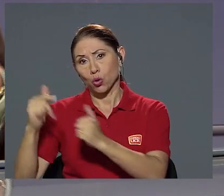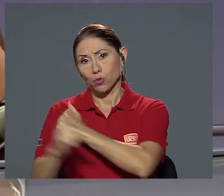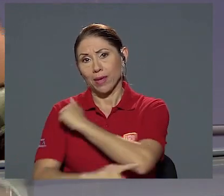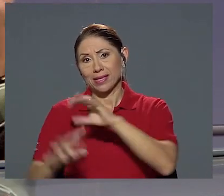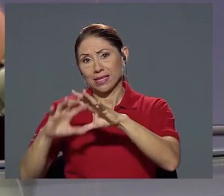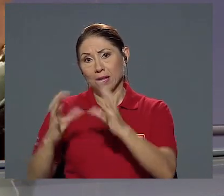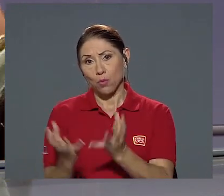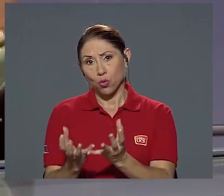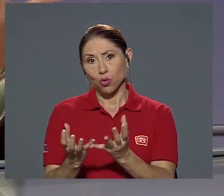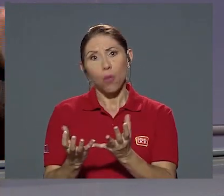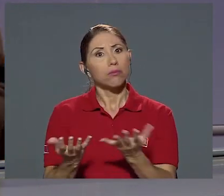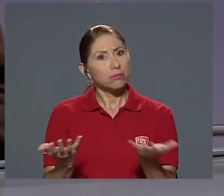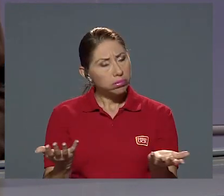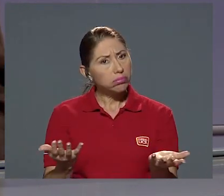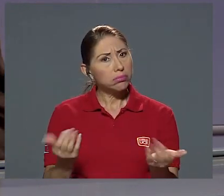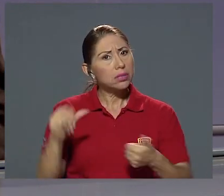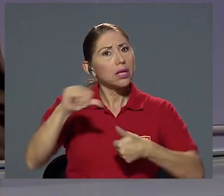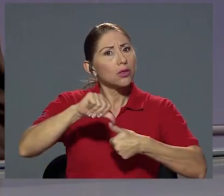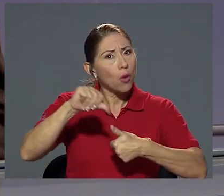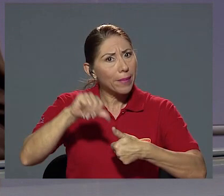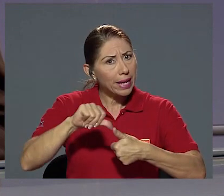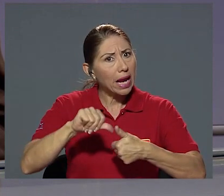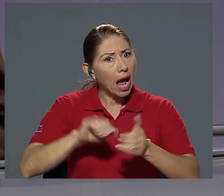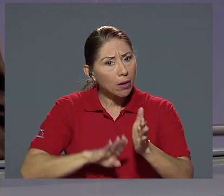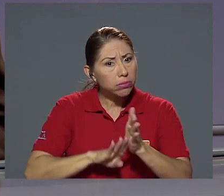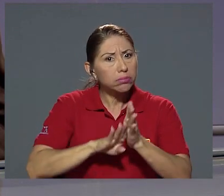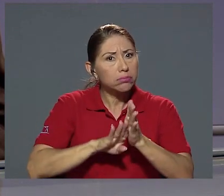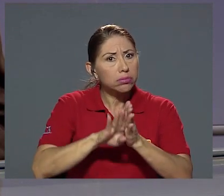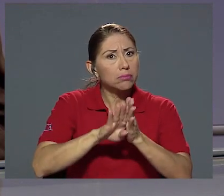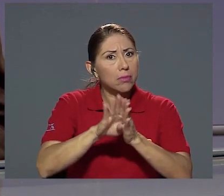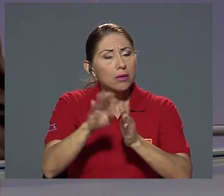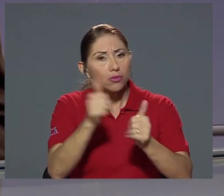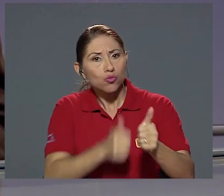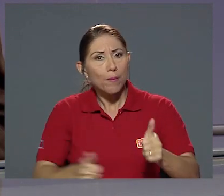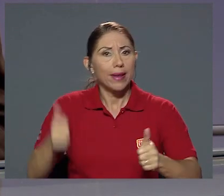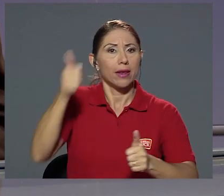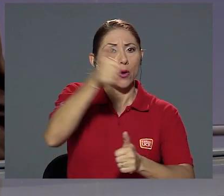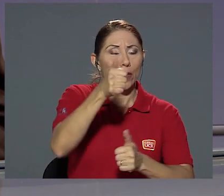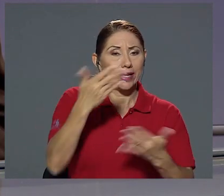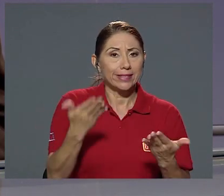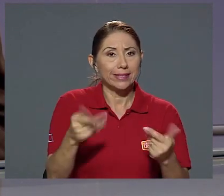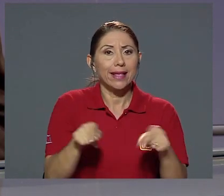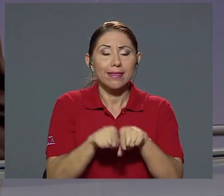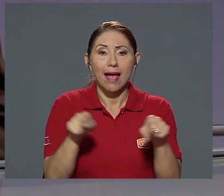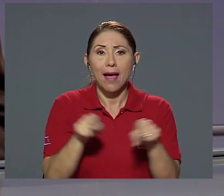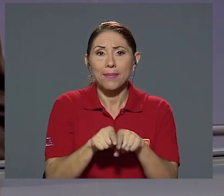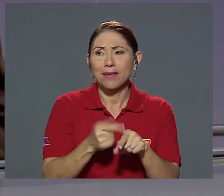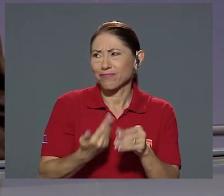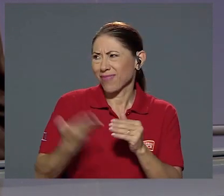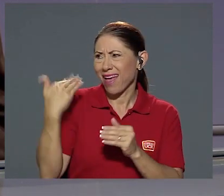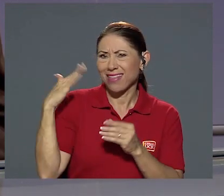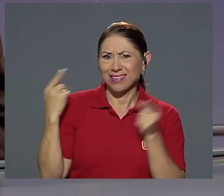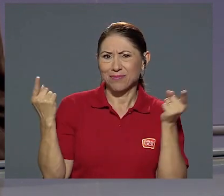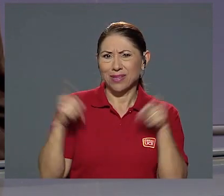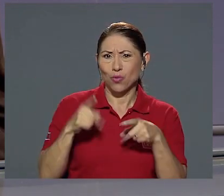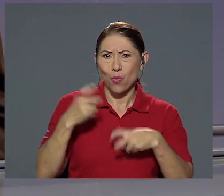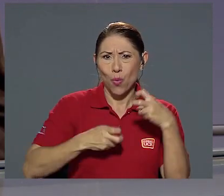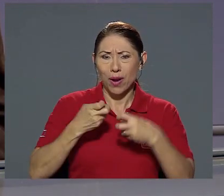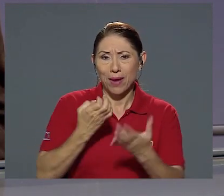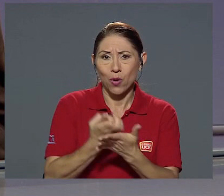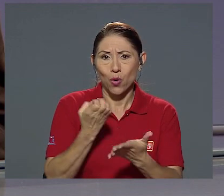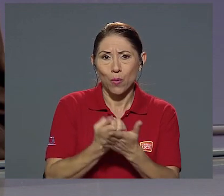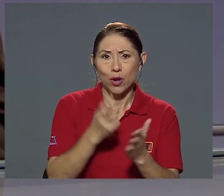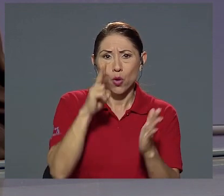Centroamérica ha tenido niveles de crecimiento bastante superiores, ¿verdad? Incluso después de la crisis del